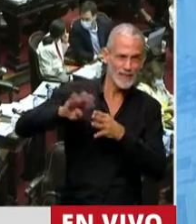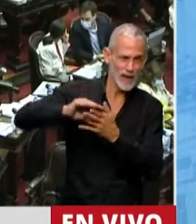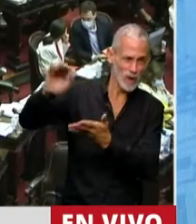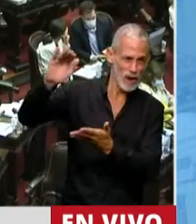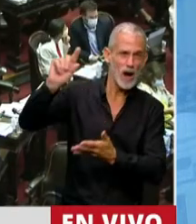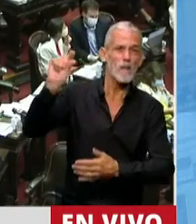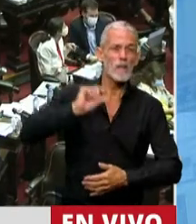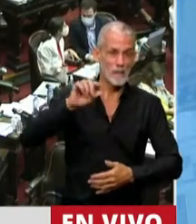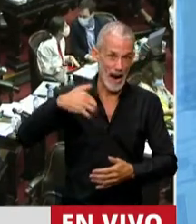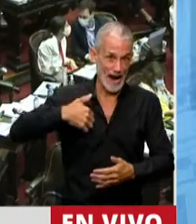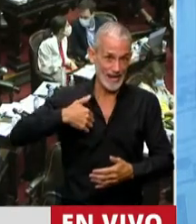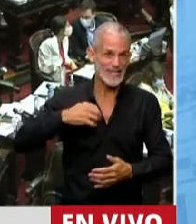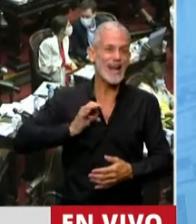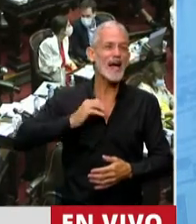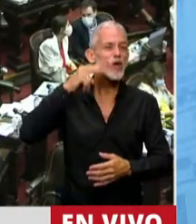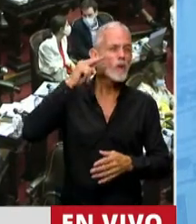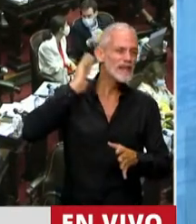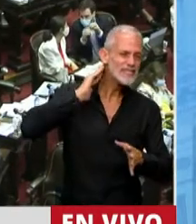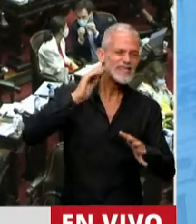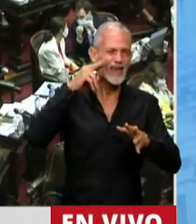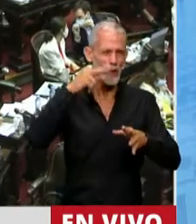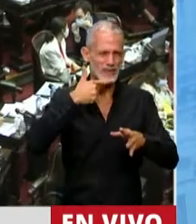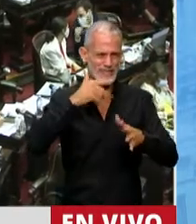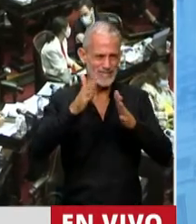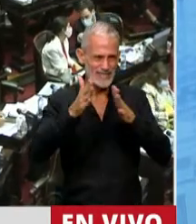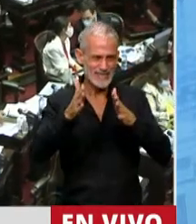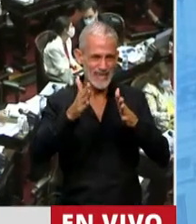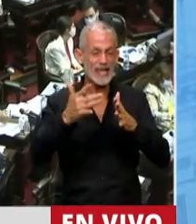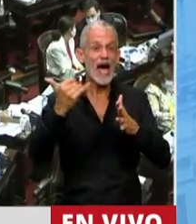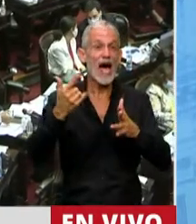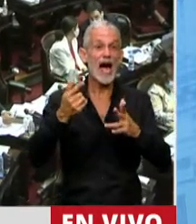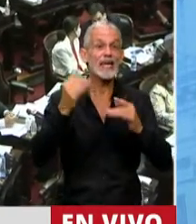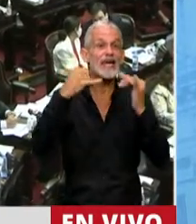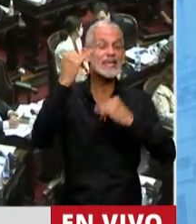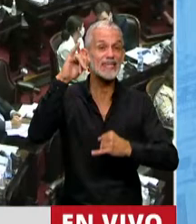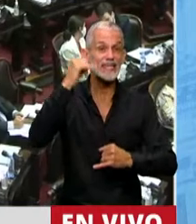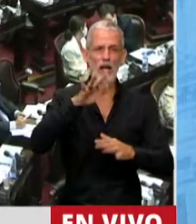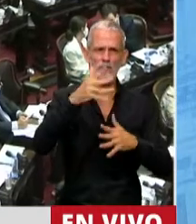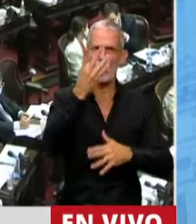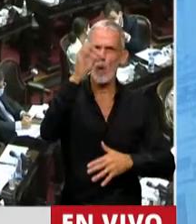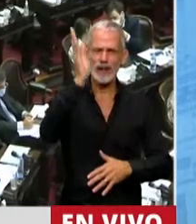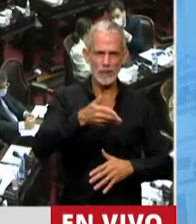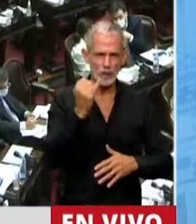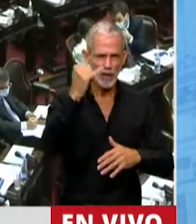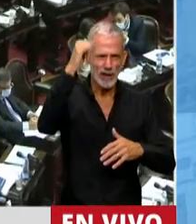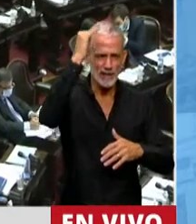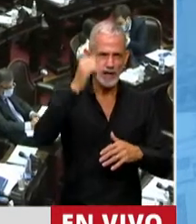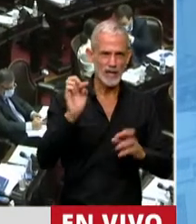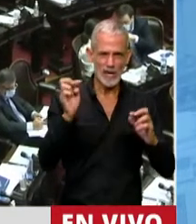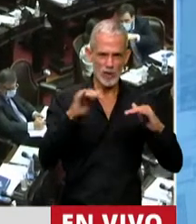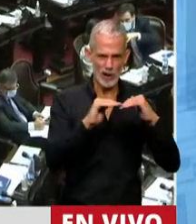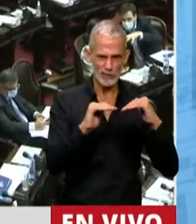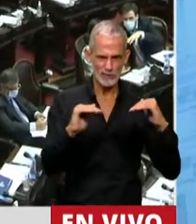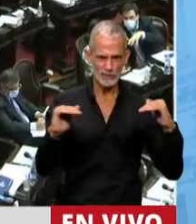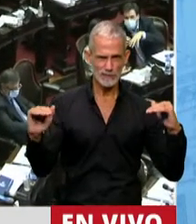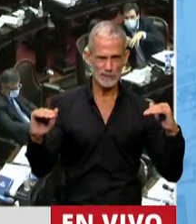¿Cuál fue el costo de que en la Argentina, en el año 2016 y el año 2017, tuviéramos una tasa de interés cercana al 40% y un tipo de cambio prácticamente